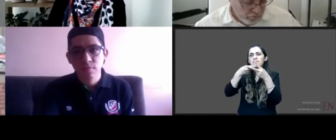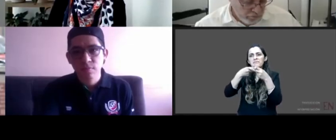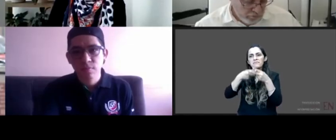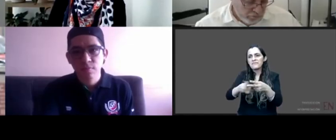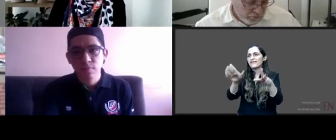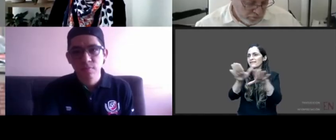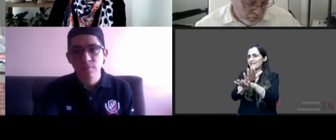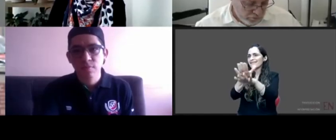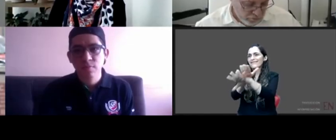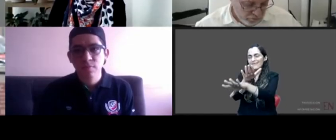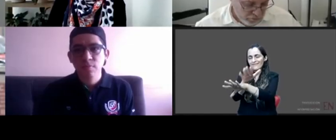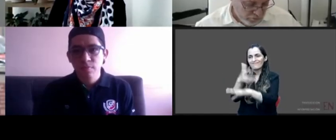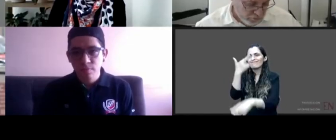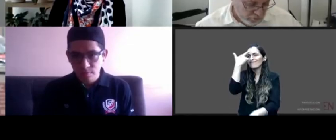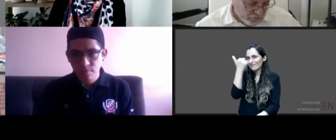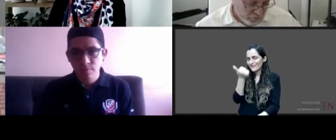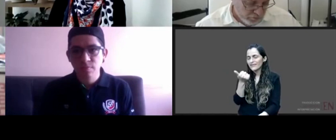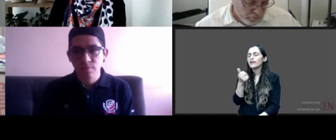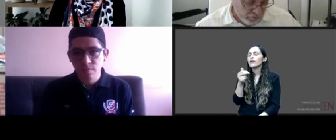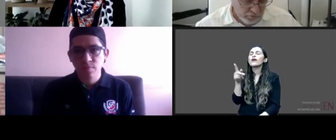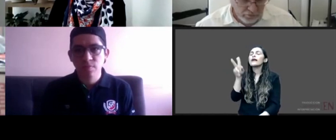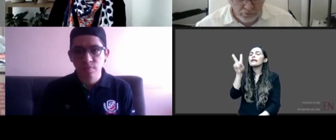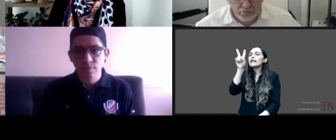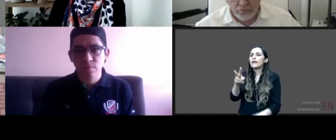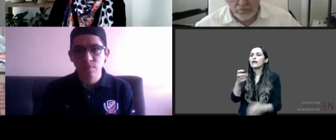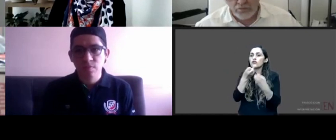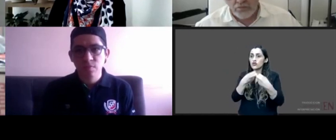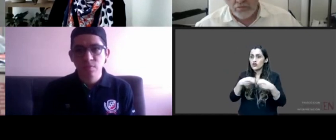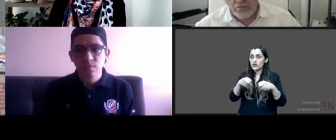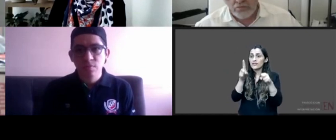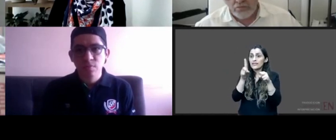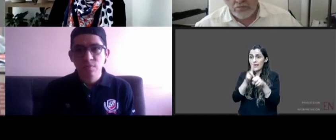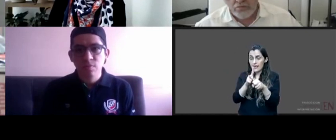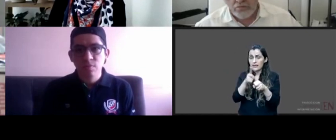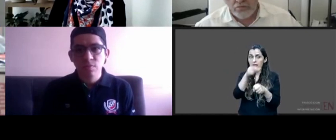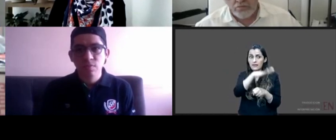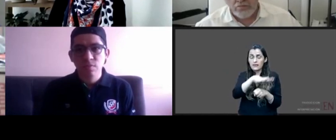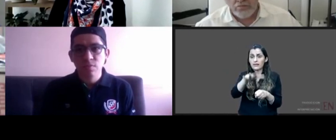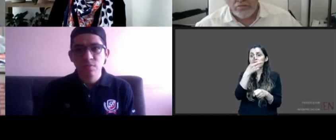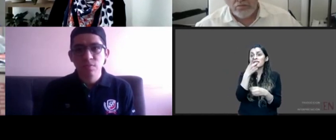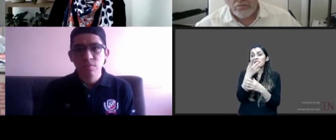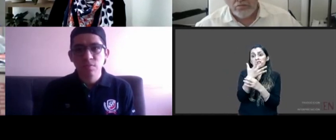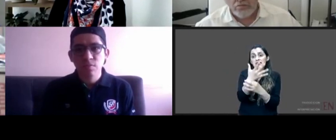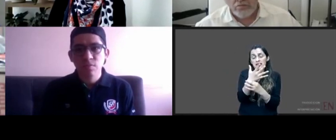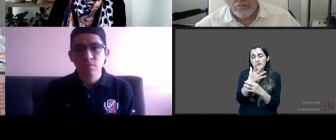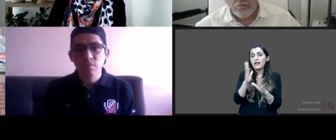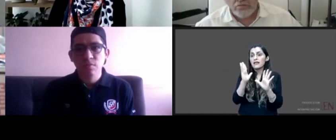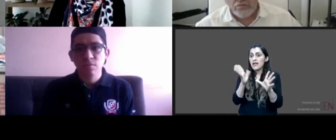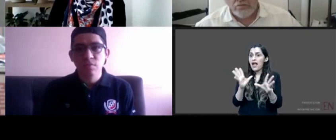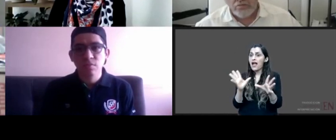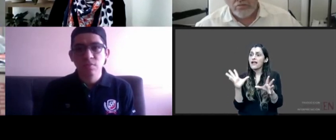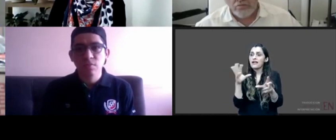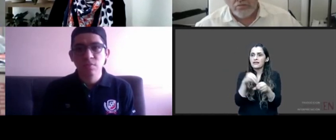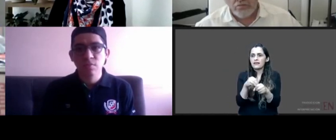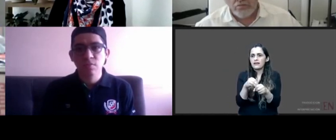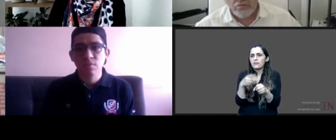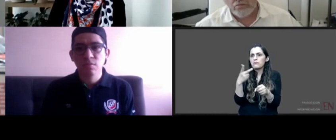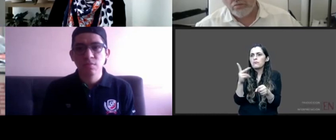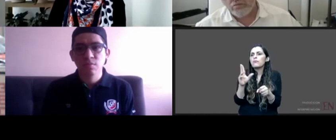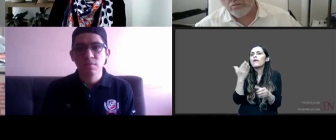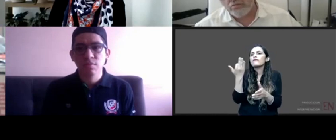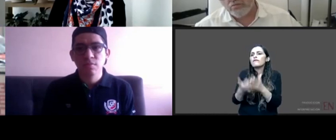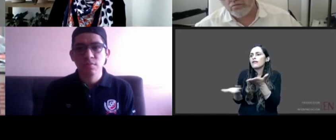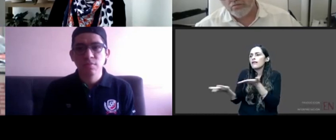estar integrados como sociedad, no podemos conocer la diferencia si no convivimos